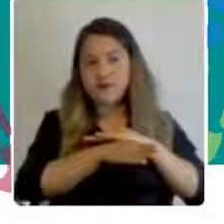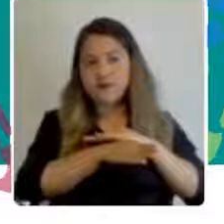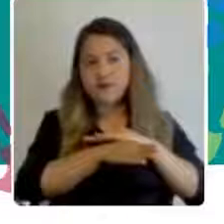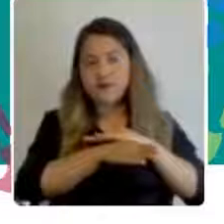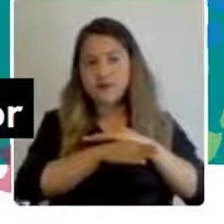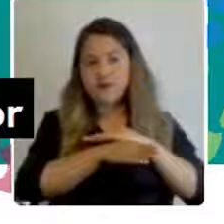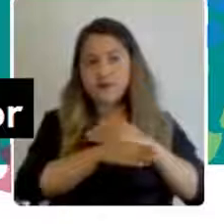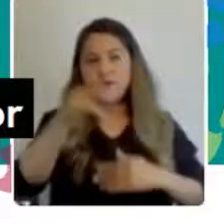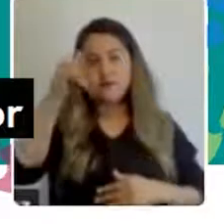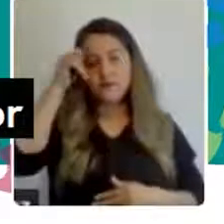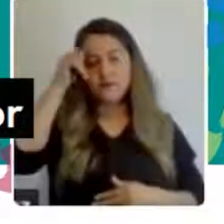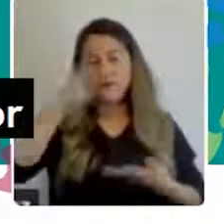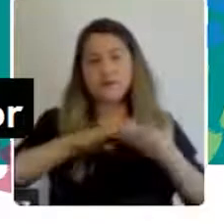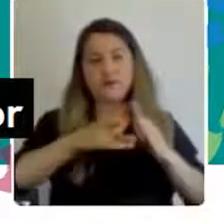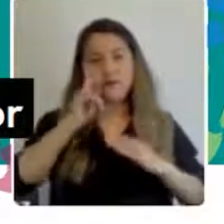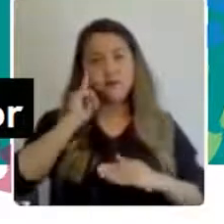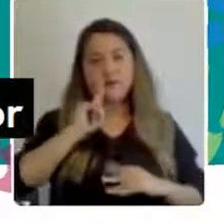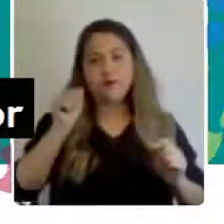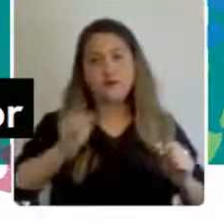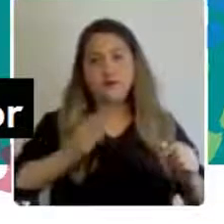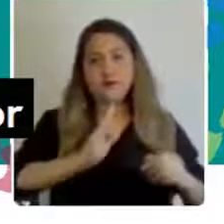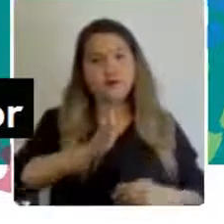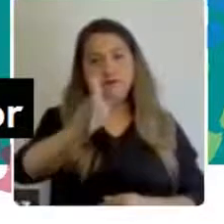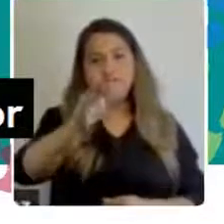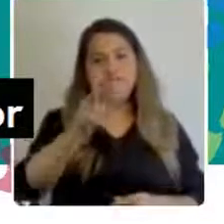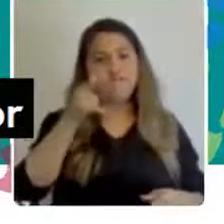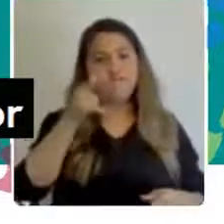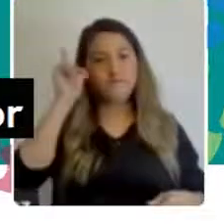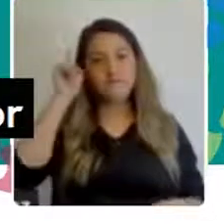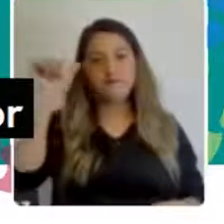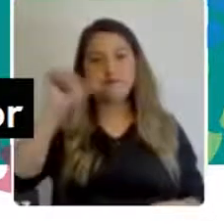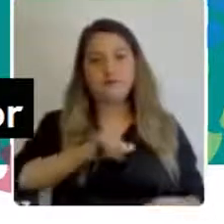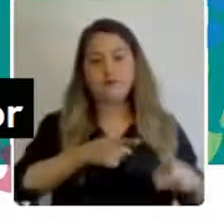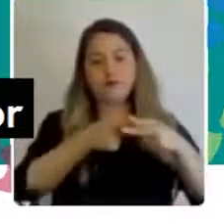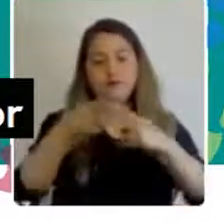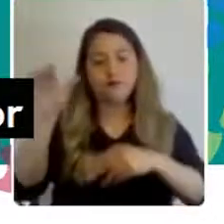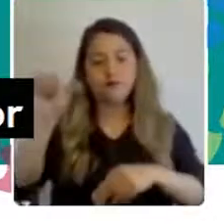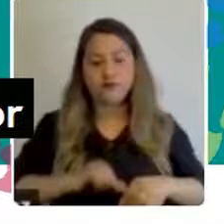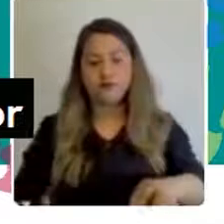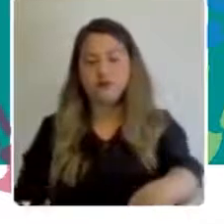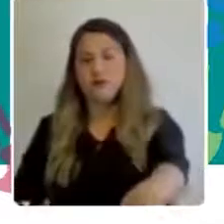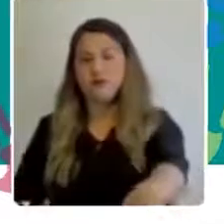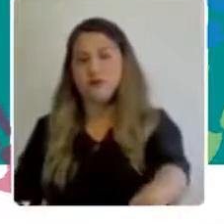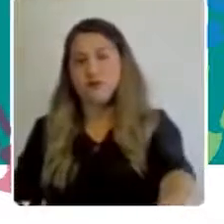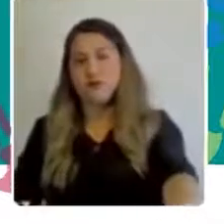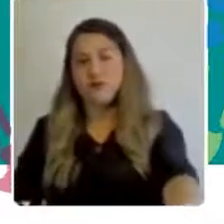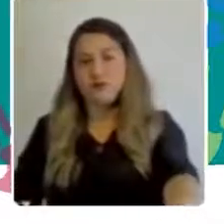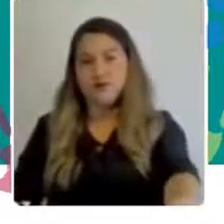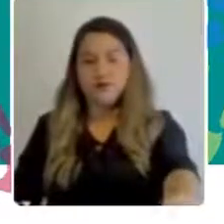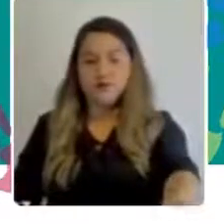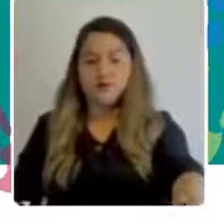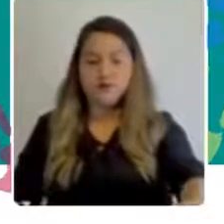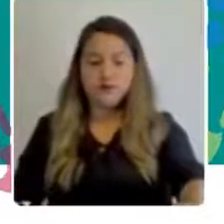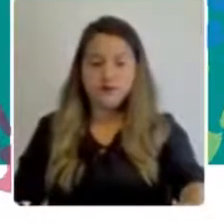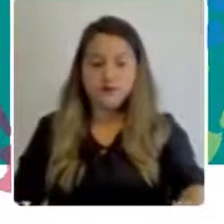Y estamos tratando de comparar el valor del producto con su eficacia.